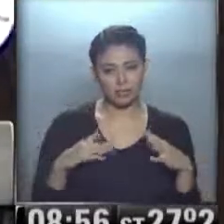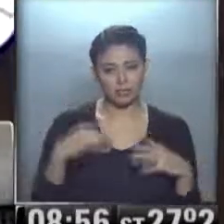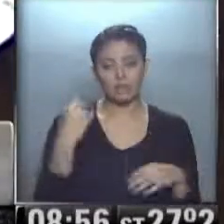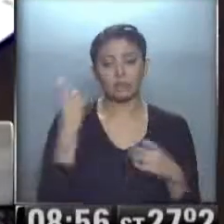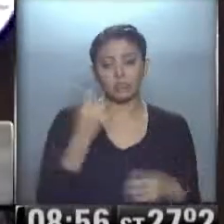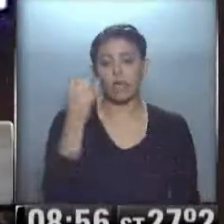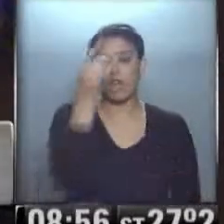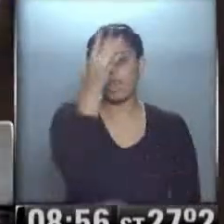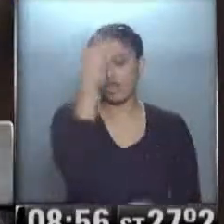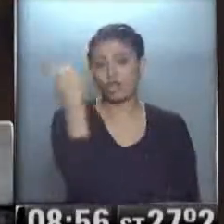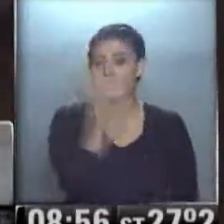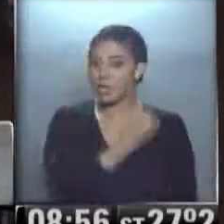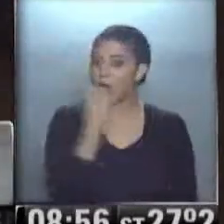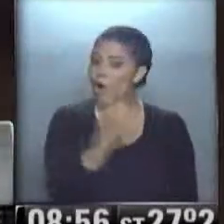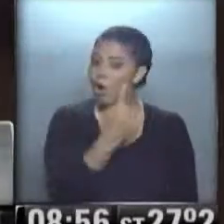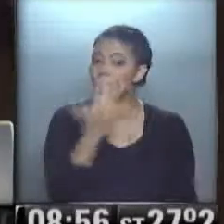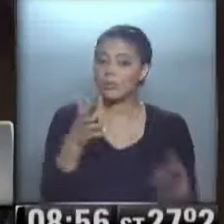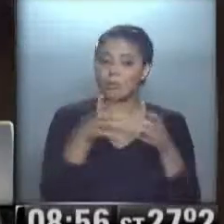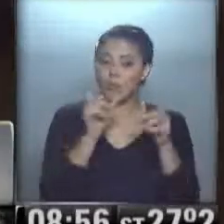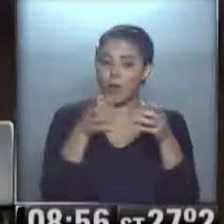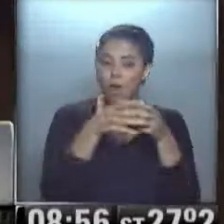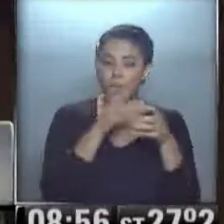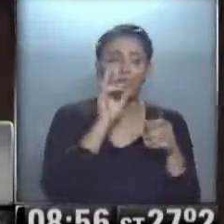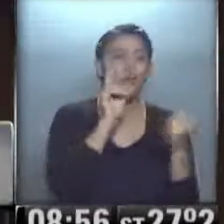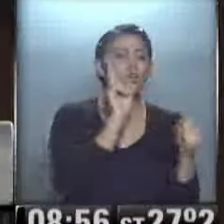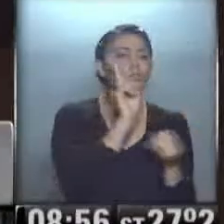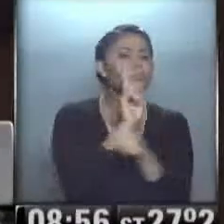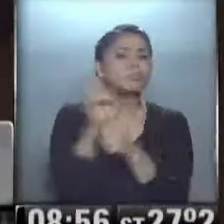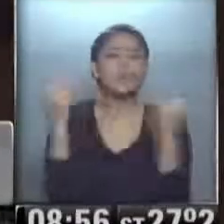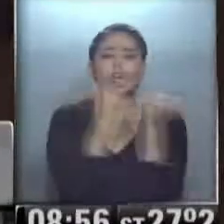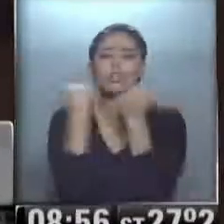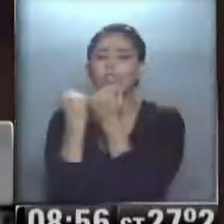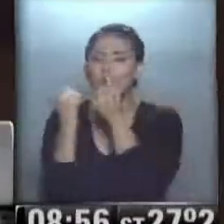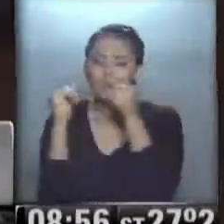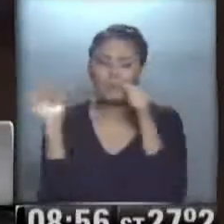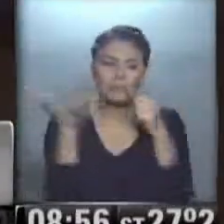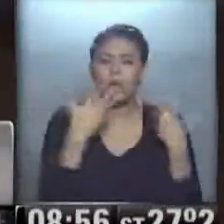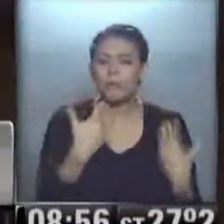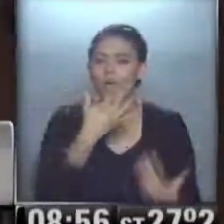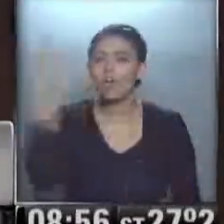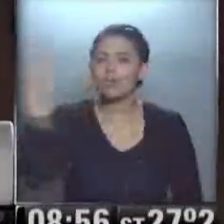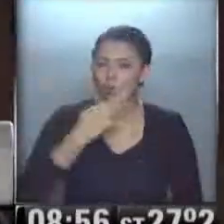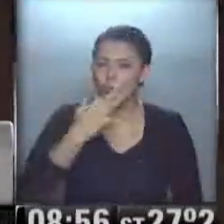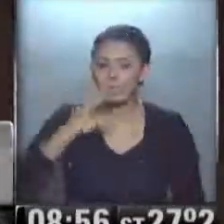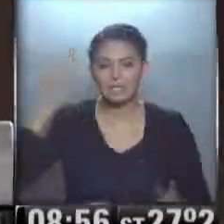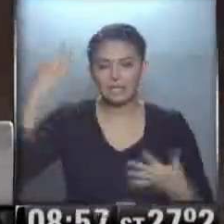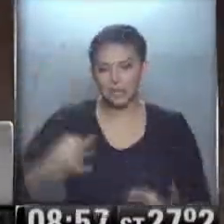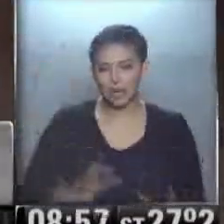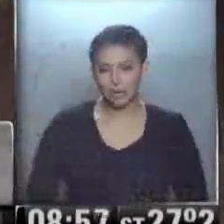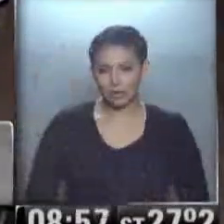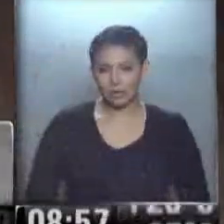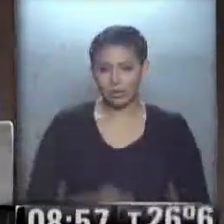12 horas fiscalizando todo este tema para que se incremente la seguridad aquí